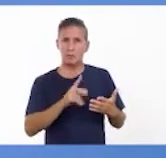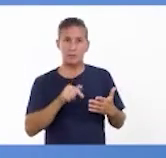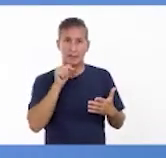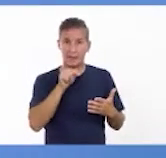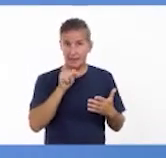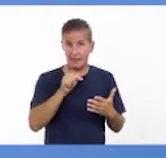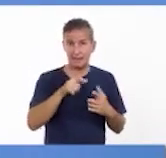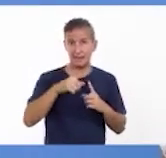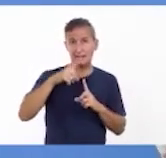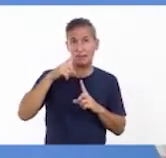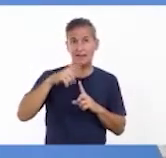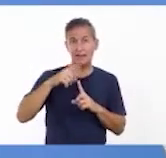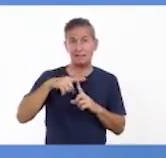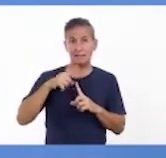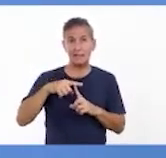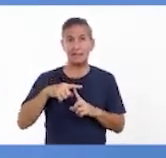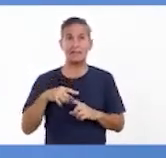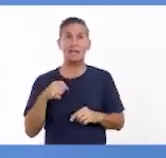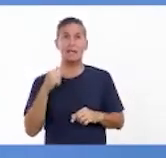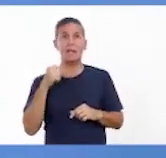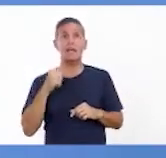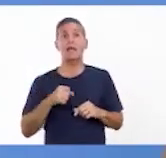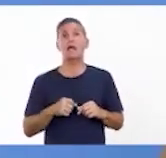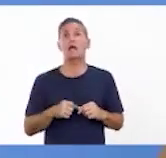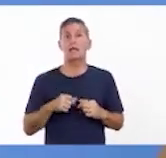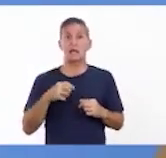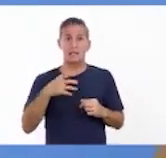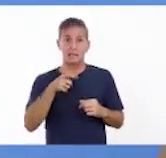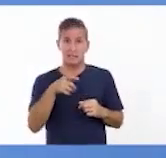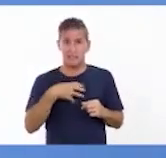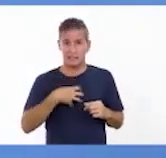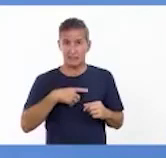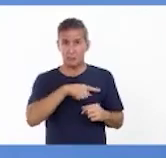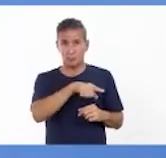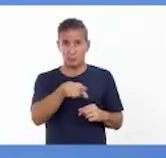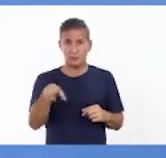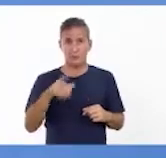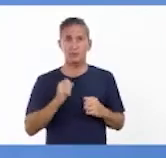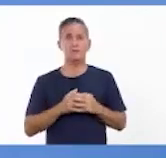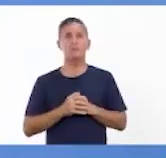las actividades que vamos a tener en esta unidad.